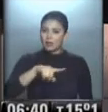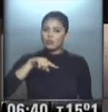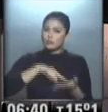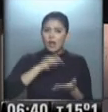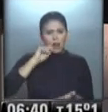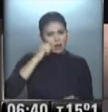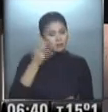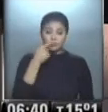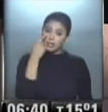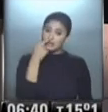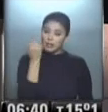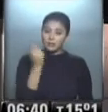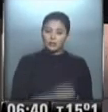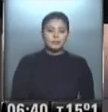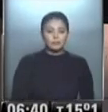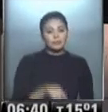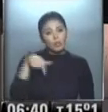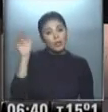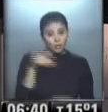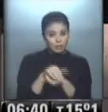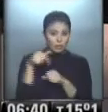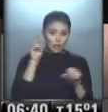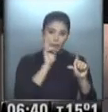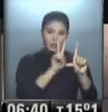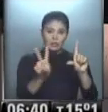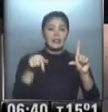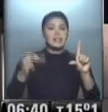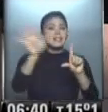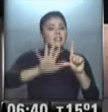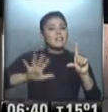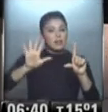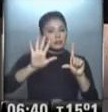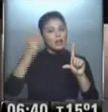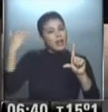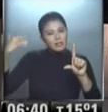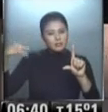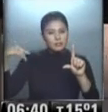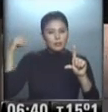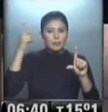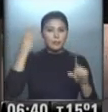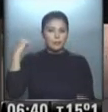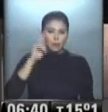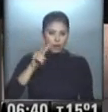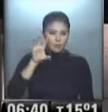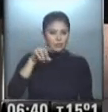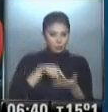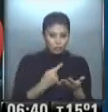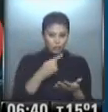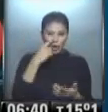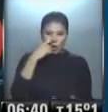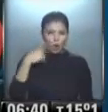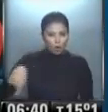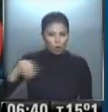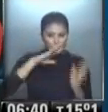muy linda, muy interesante también. Queridos amigos, aquí está la zona central, y veíamos sobre el noreste de Buenos Aires esa zona así